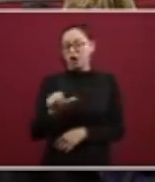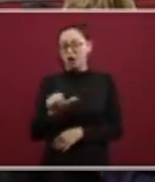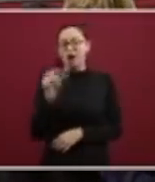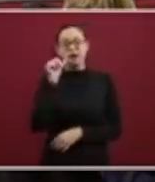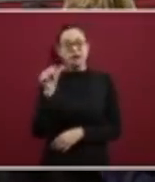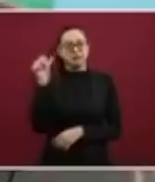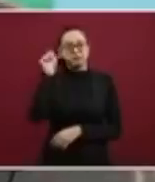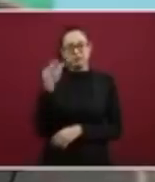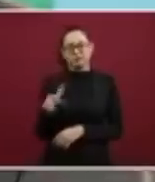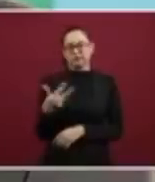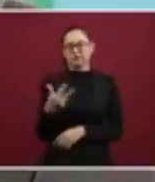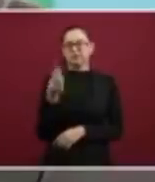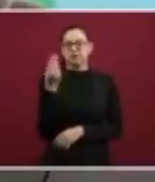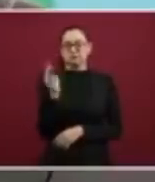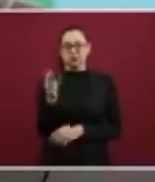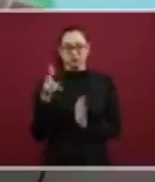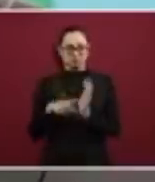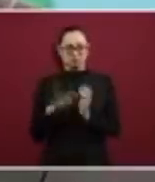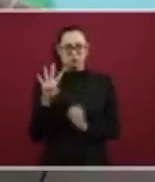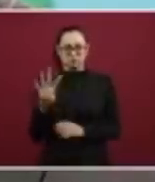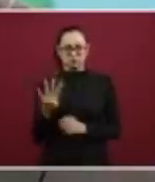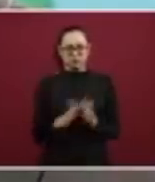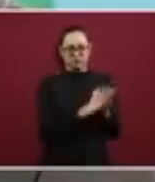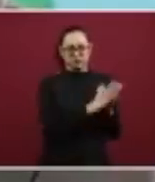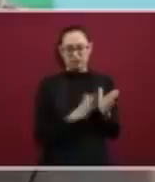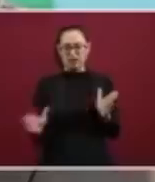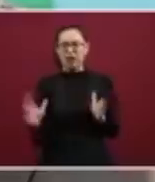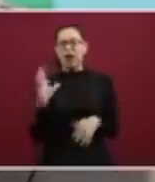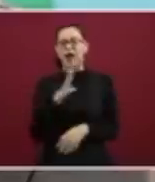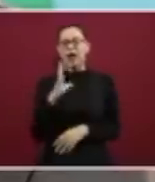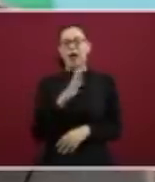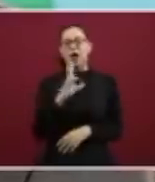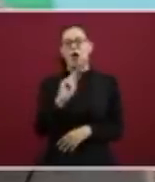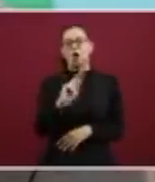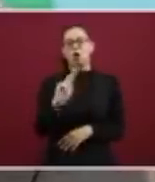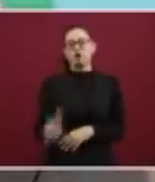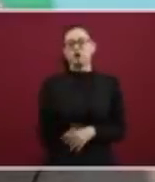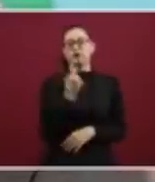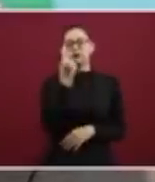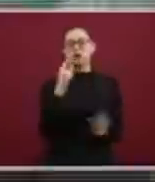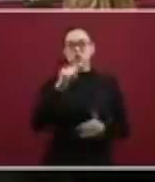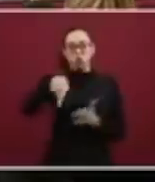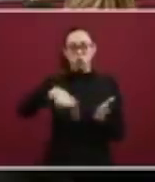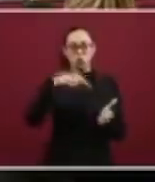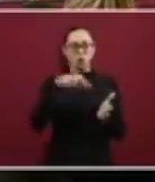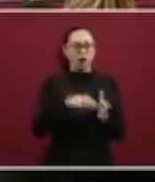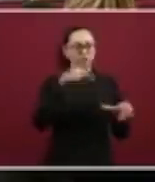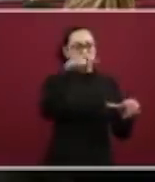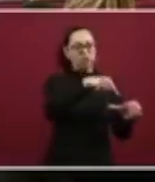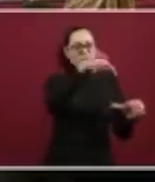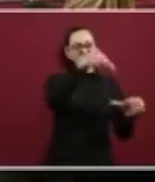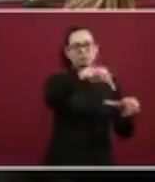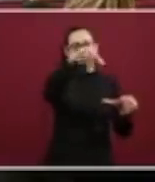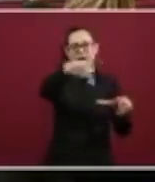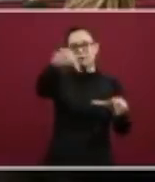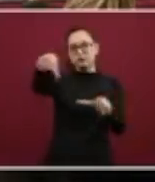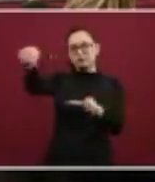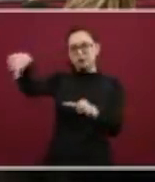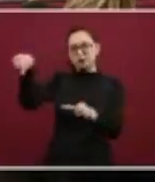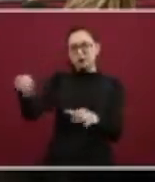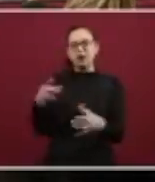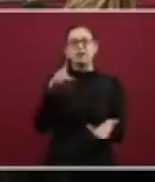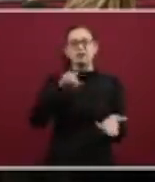ayer, 13 de mayo, tenemos ubicados 81 sitios donde se han identificado fosas